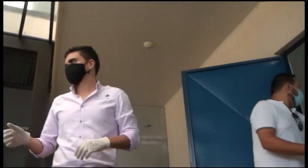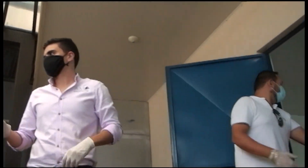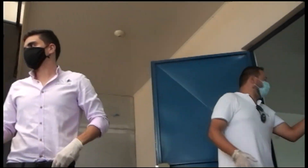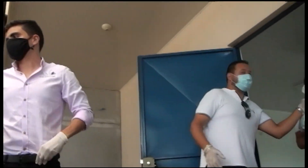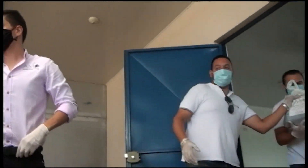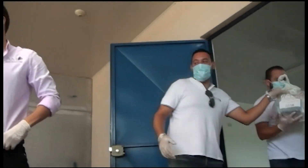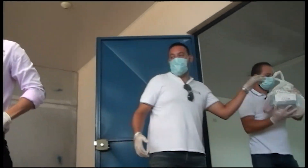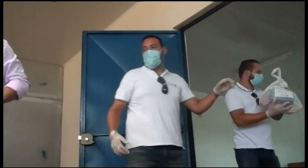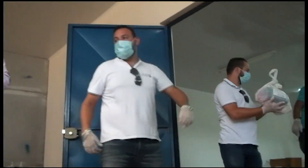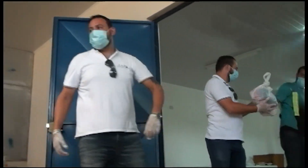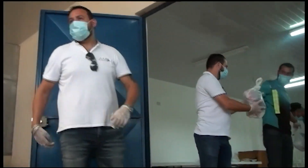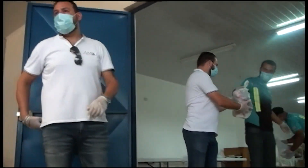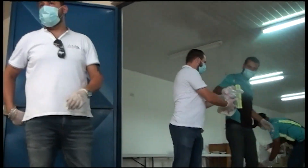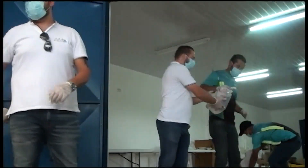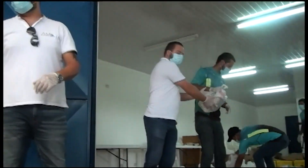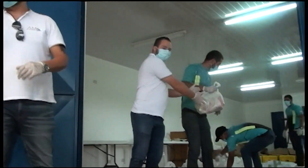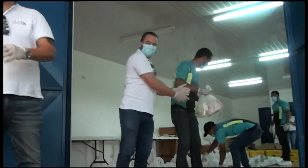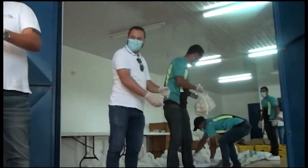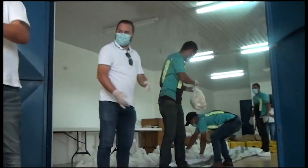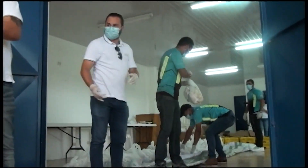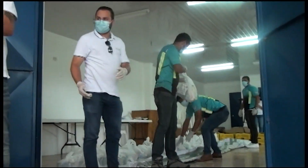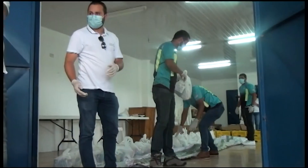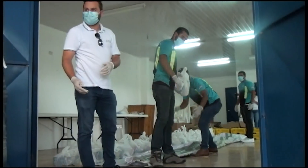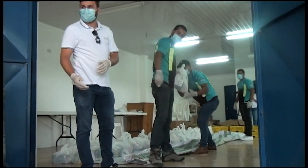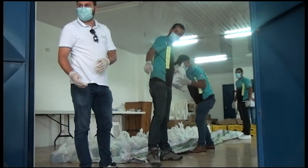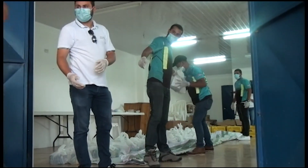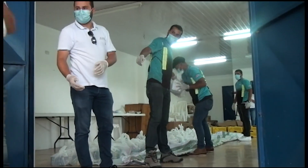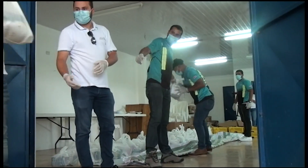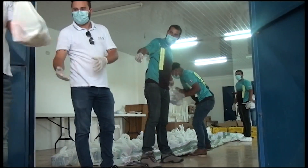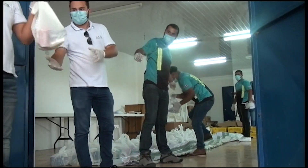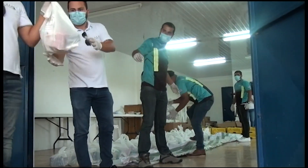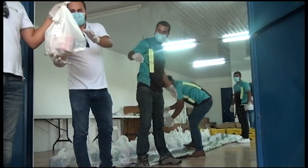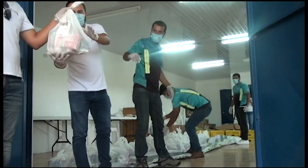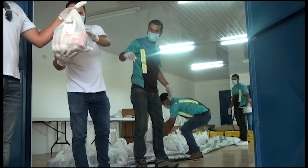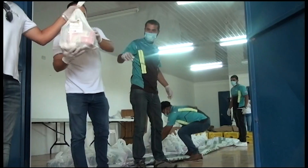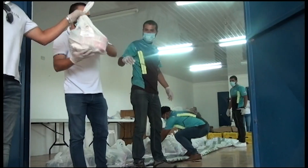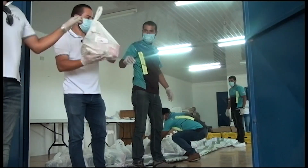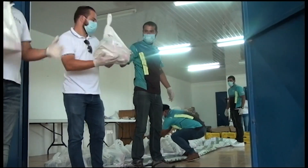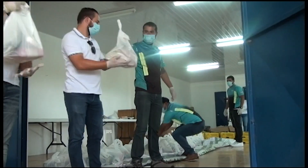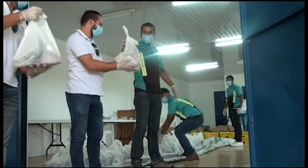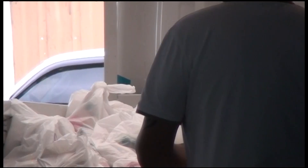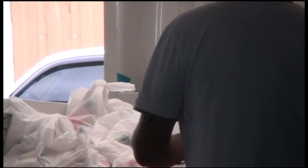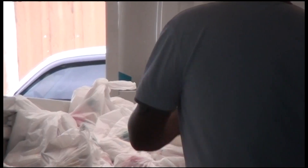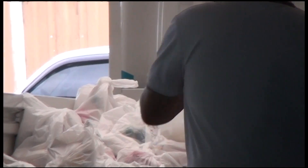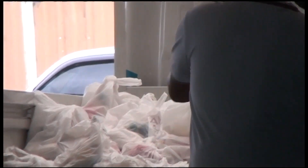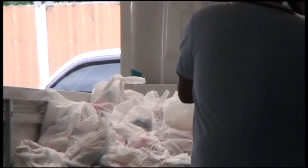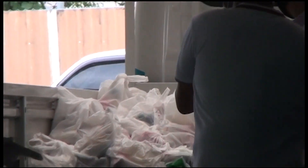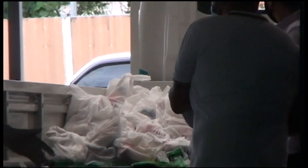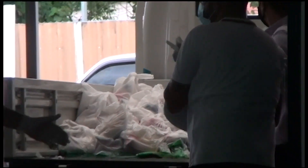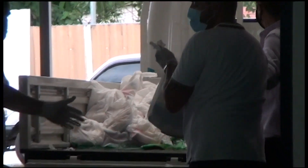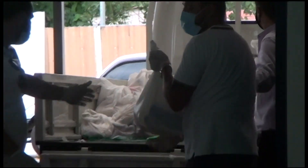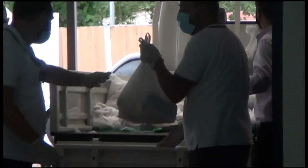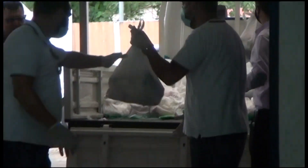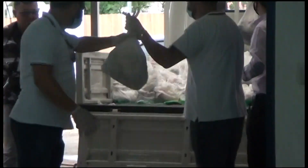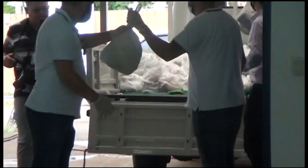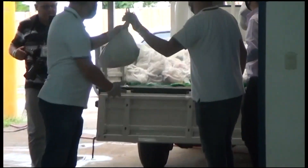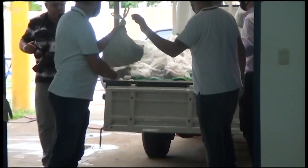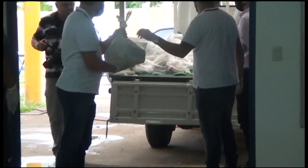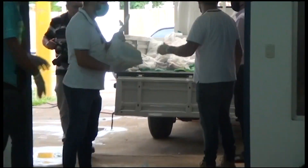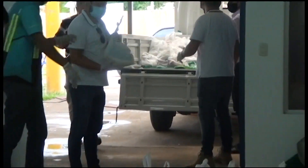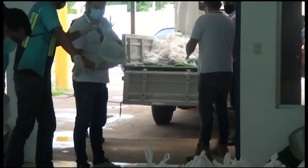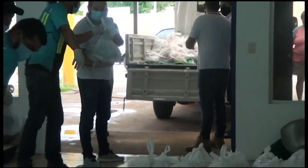bancos comunales de alimentos. También trabajarán con aportes económicos provenientes del 2% del impuesto de la renta.